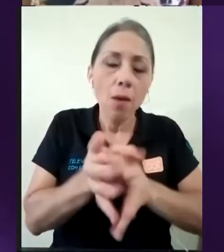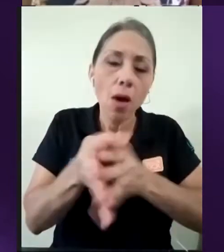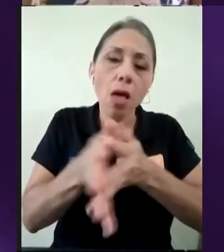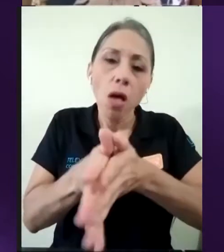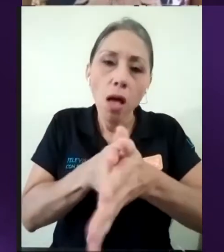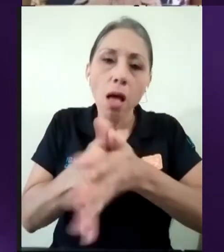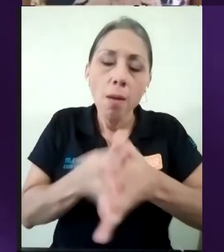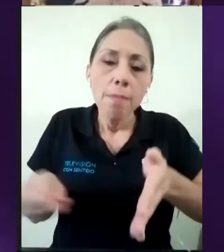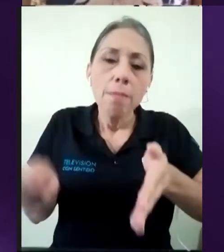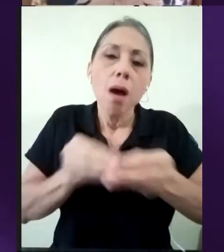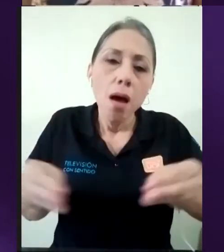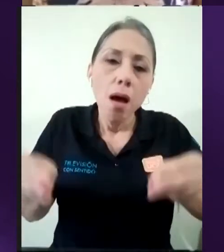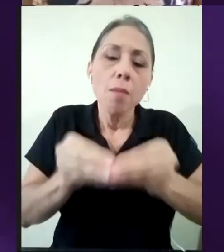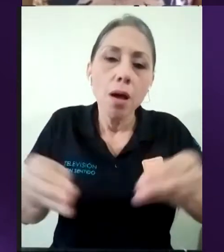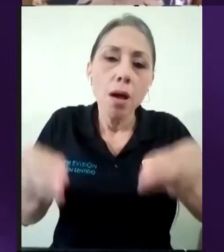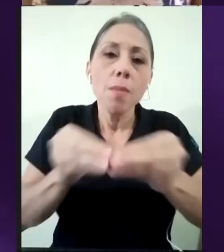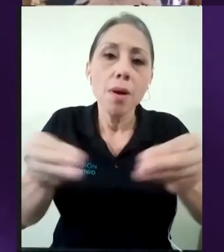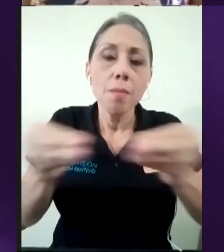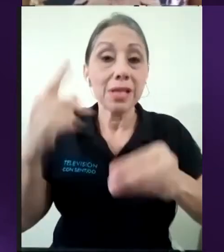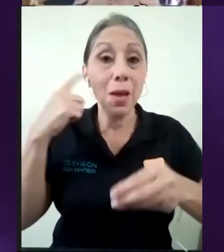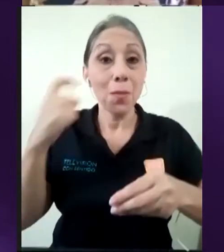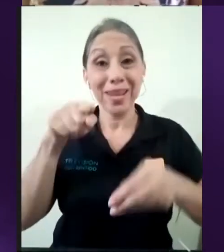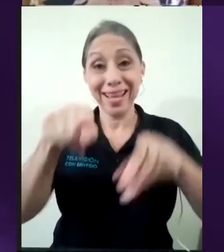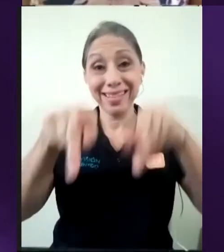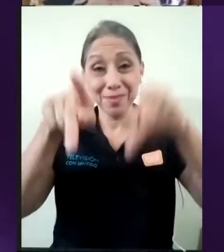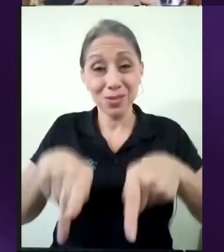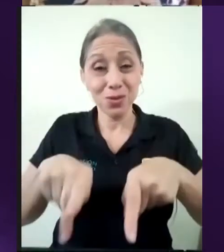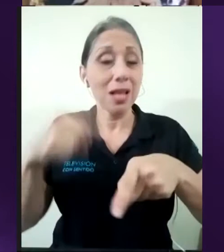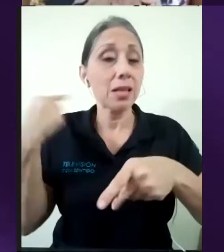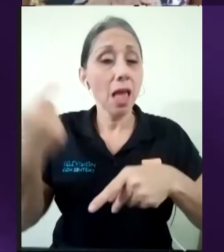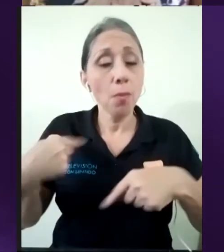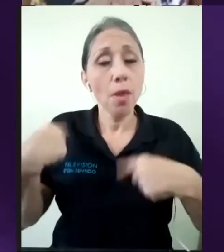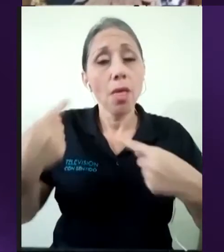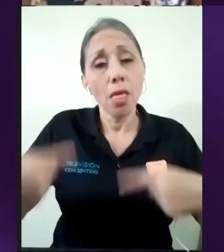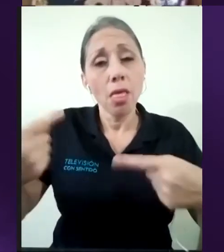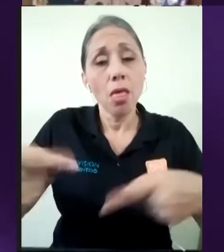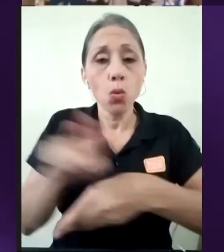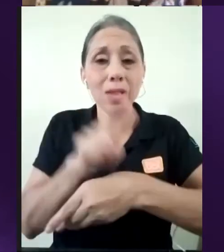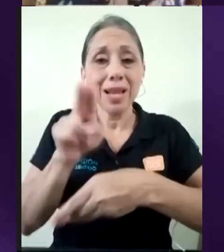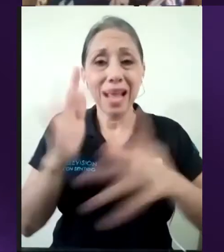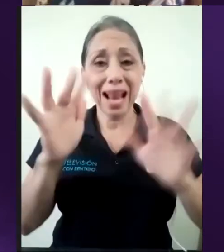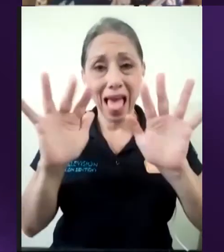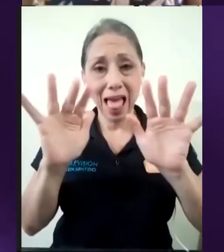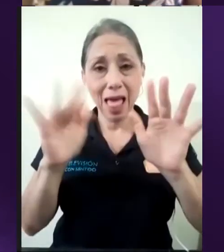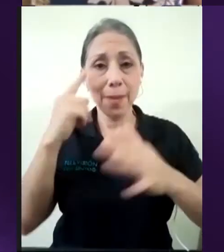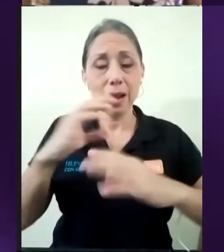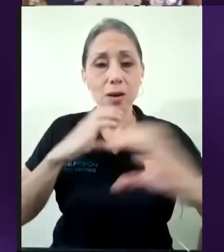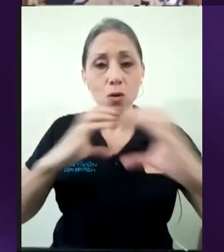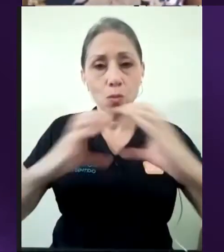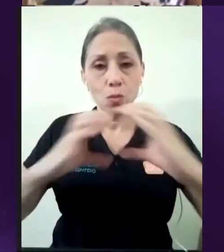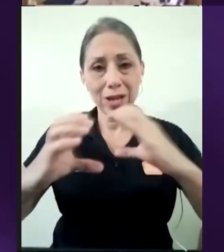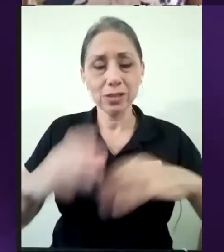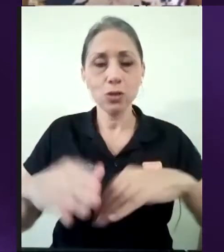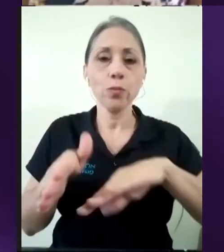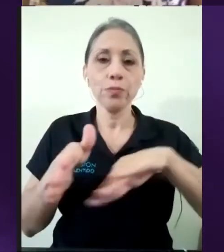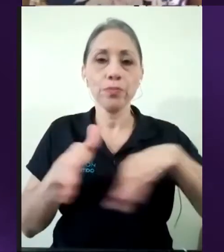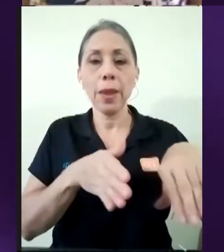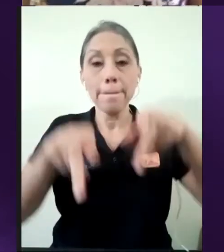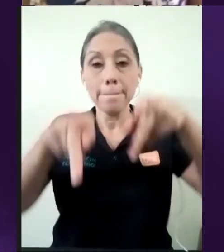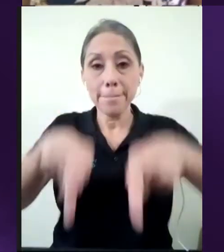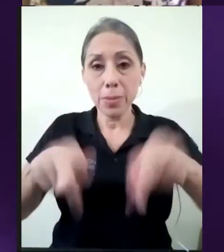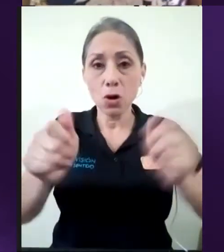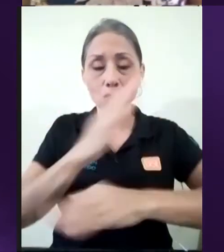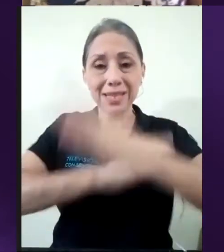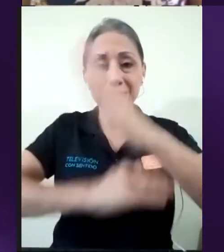que frecuentemente las van a utilizar para la comunicación. Las personas con discapacidades psicosociales, y por